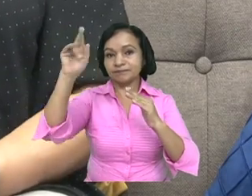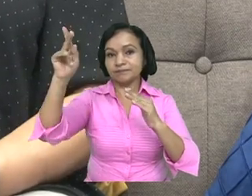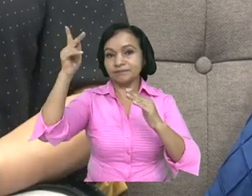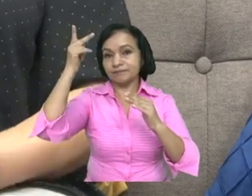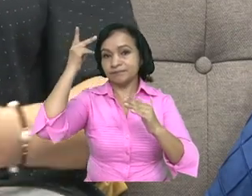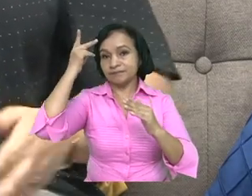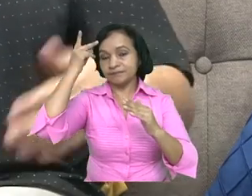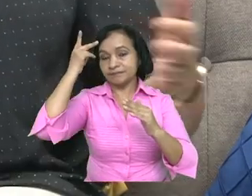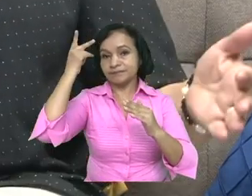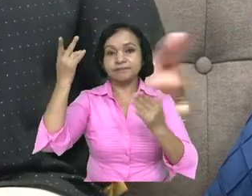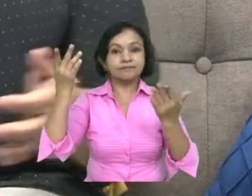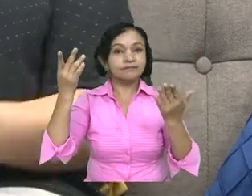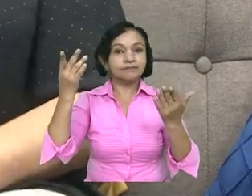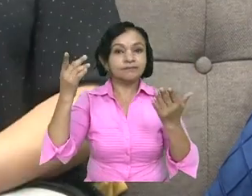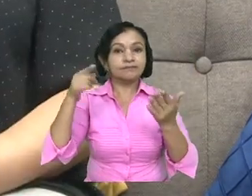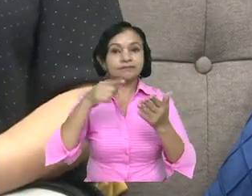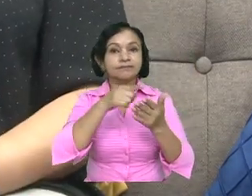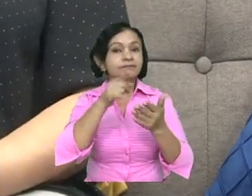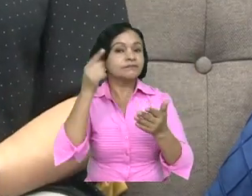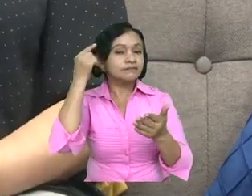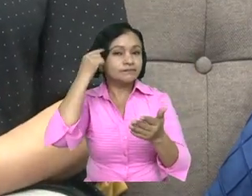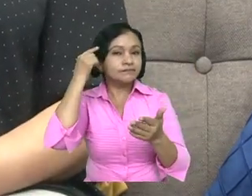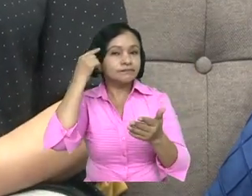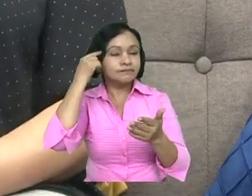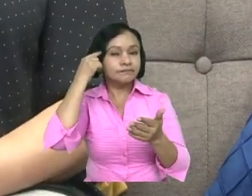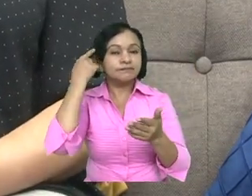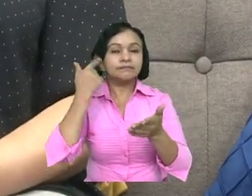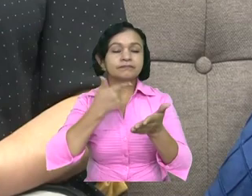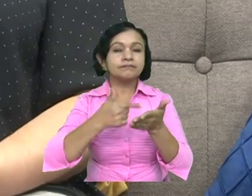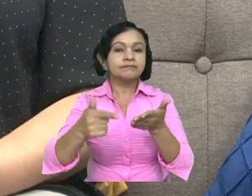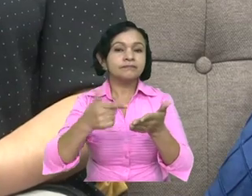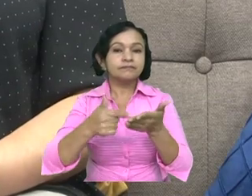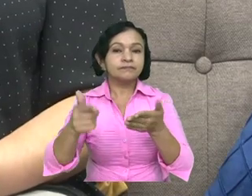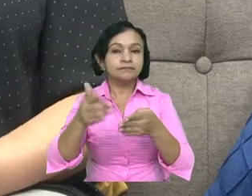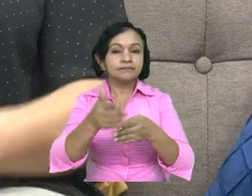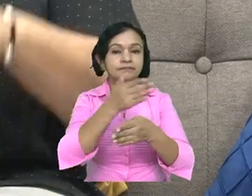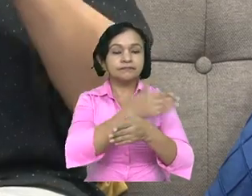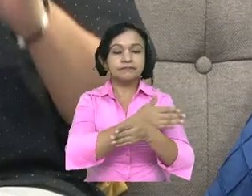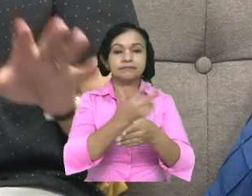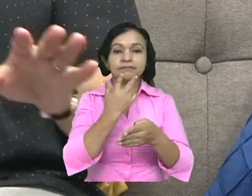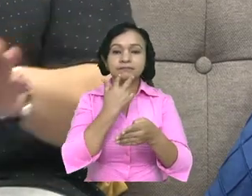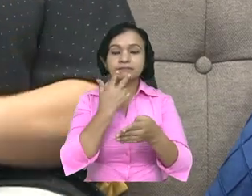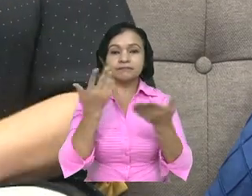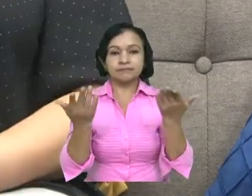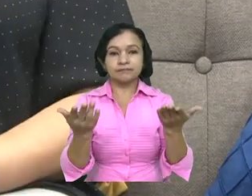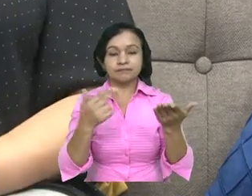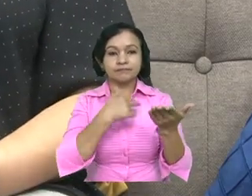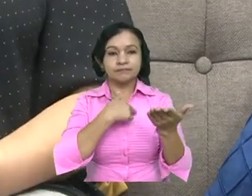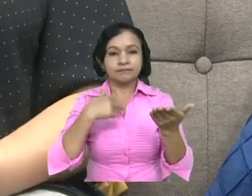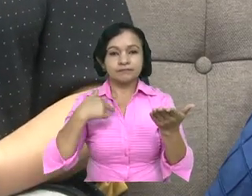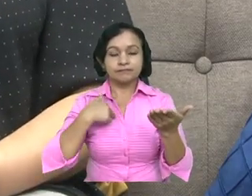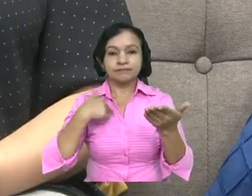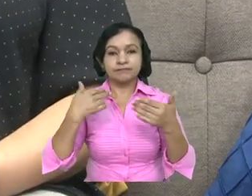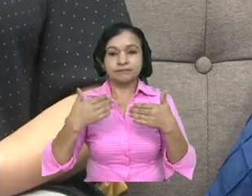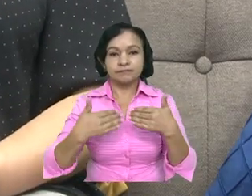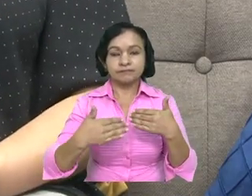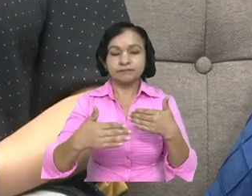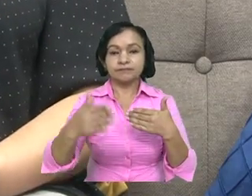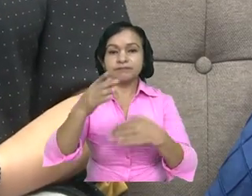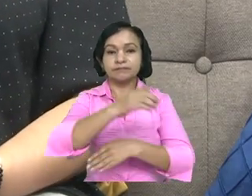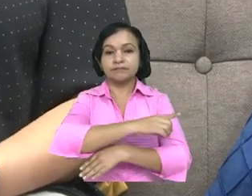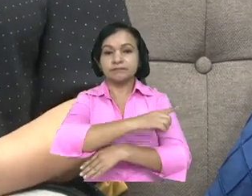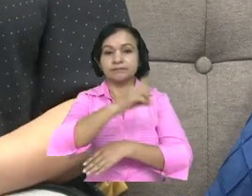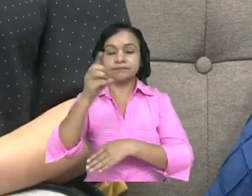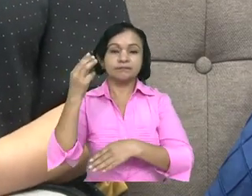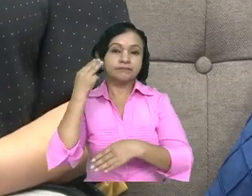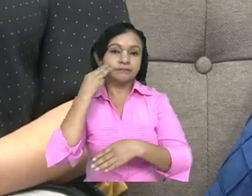políticas que creen que eso es un gasto, no se ha tenido. Entonces estamos celebrando el Día de las Madres,